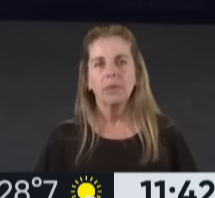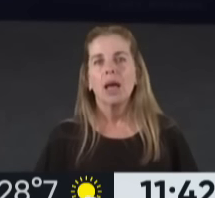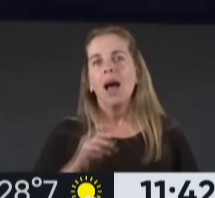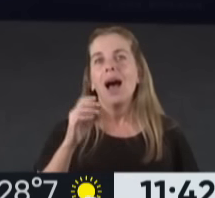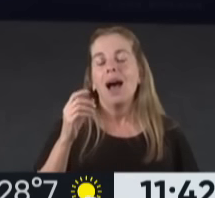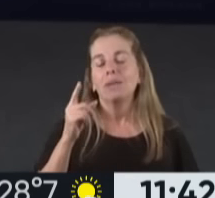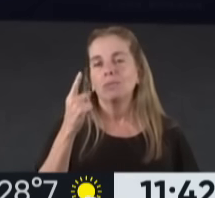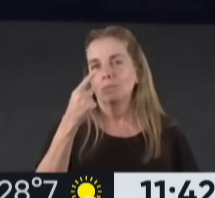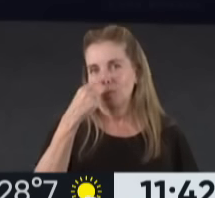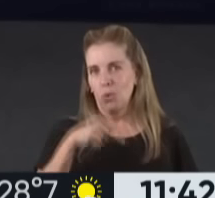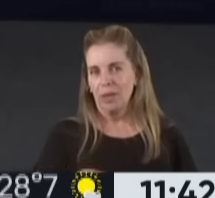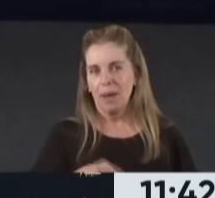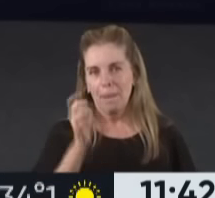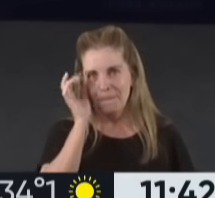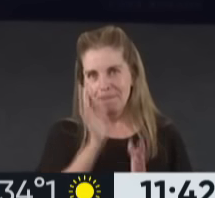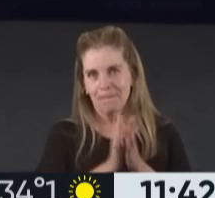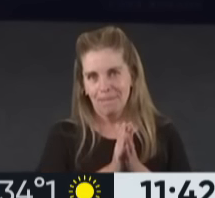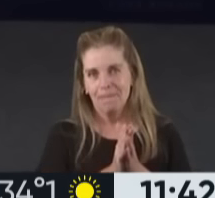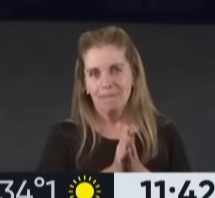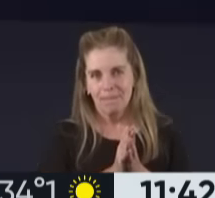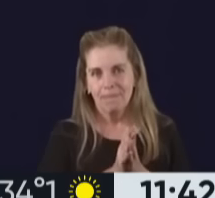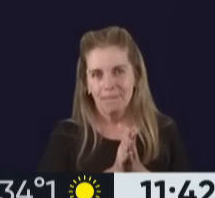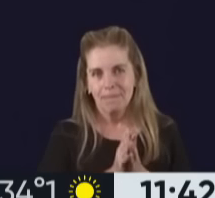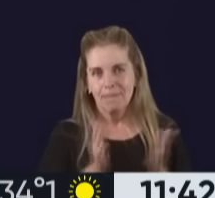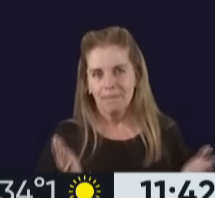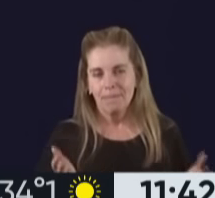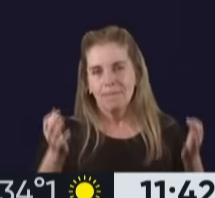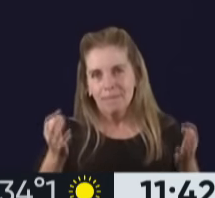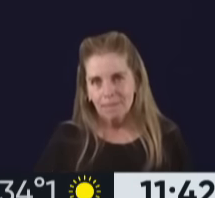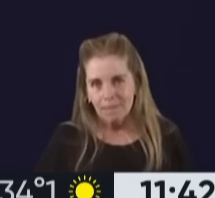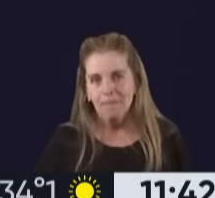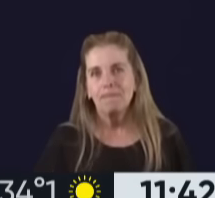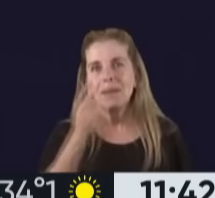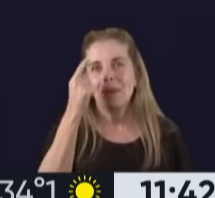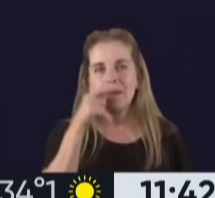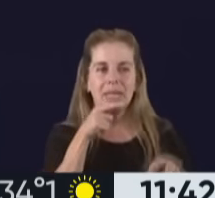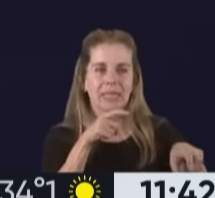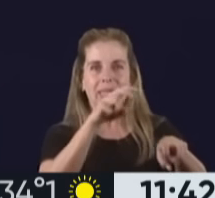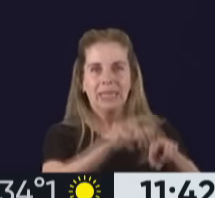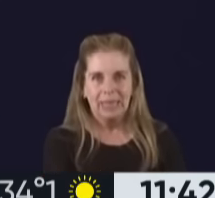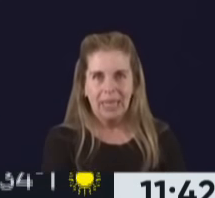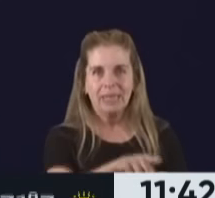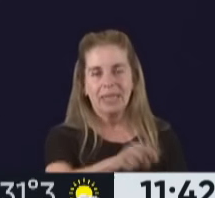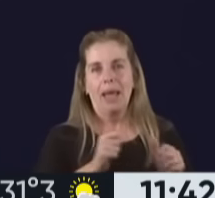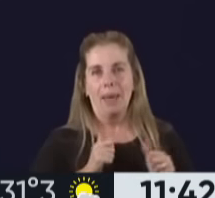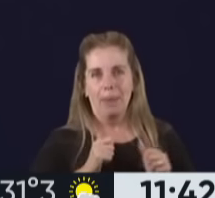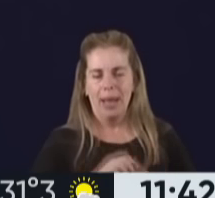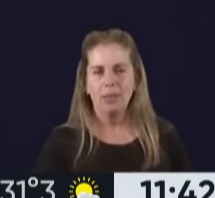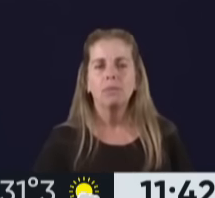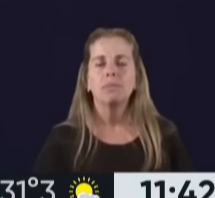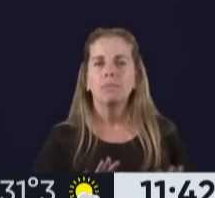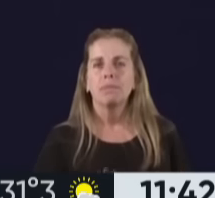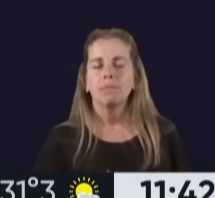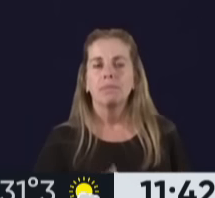Perdón, Paulita. Y va a inaugurar, es la primera, en 2 años, la primera vez que se sienta acá, la hacemos espera.